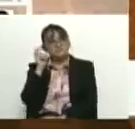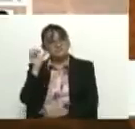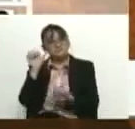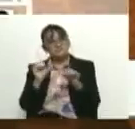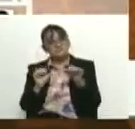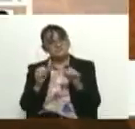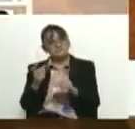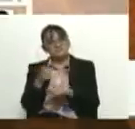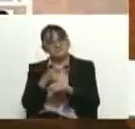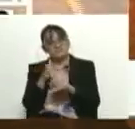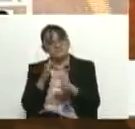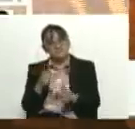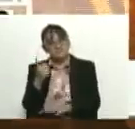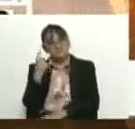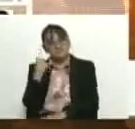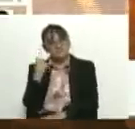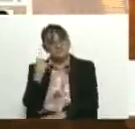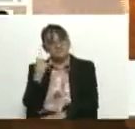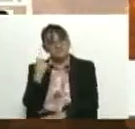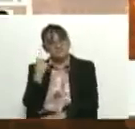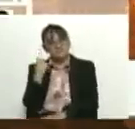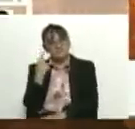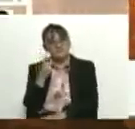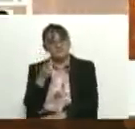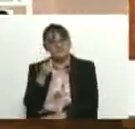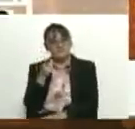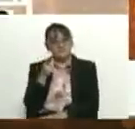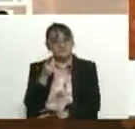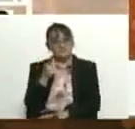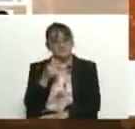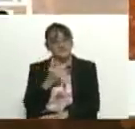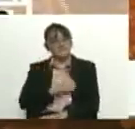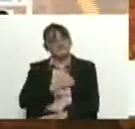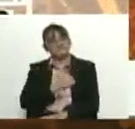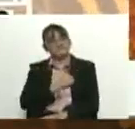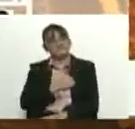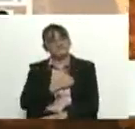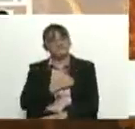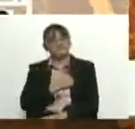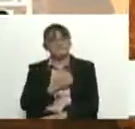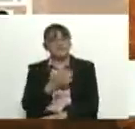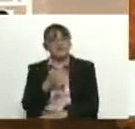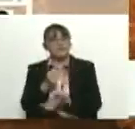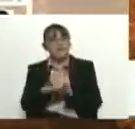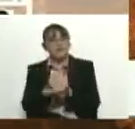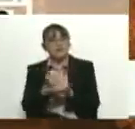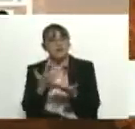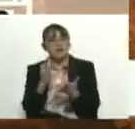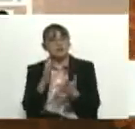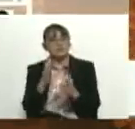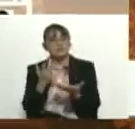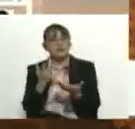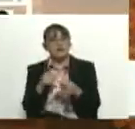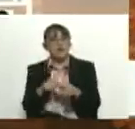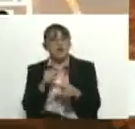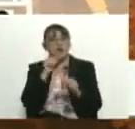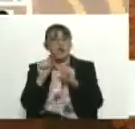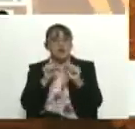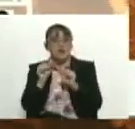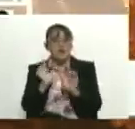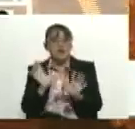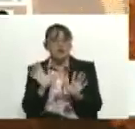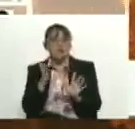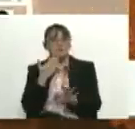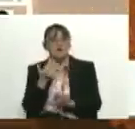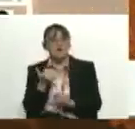del gobernador del río ayer que me parecieron muy muy lamentables porque si no si no van a ayudar por lo menos que no estorben y que no critiquen no